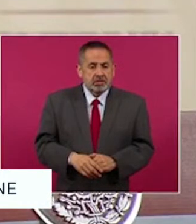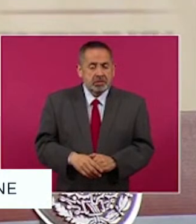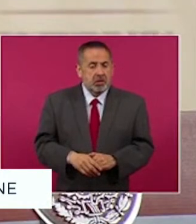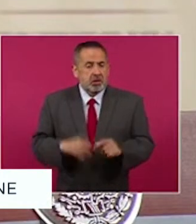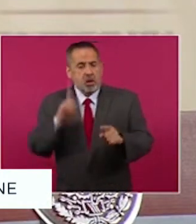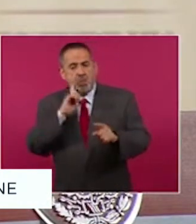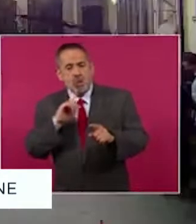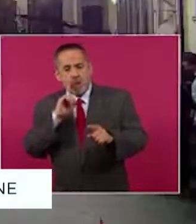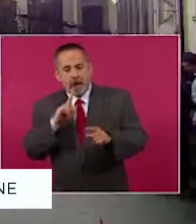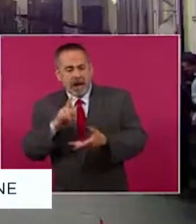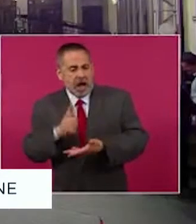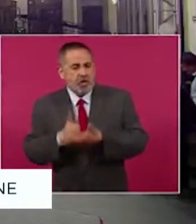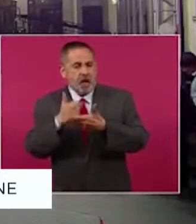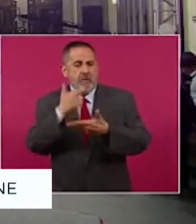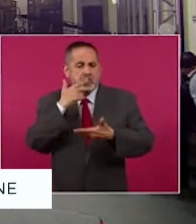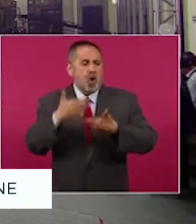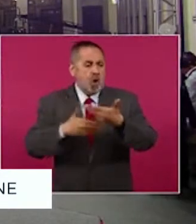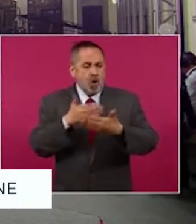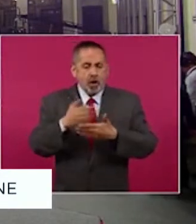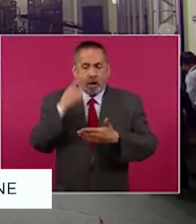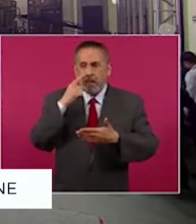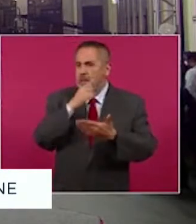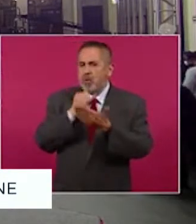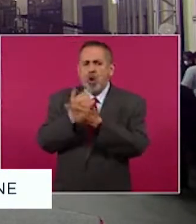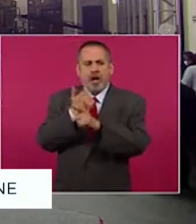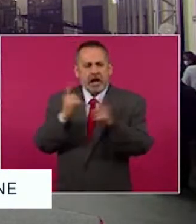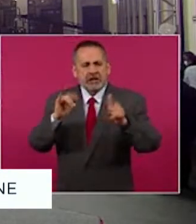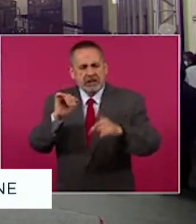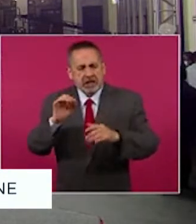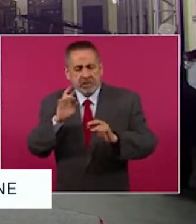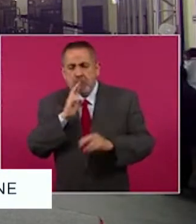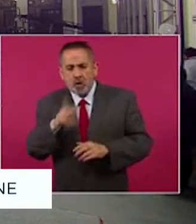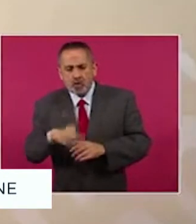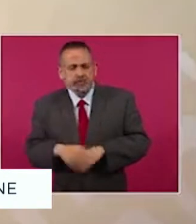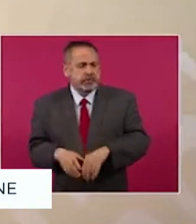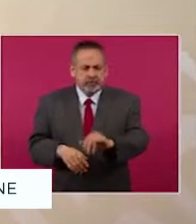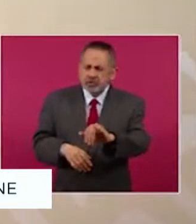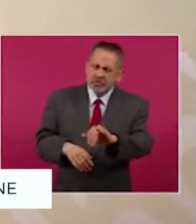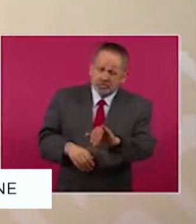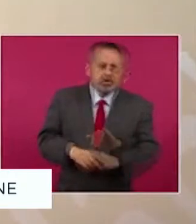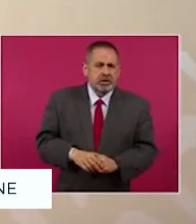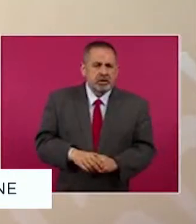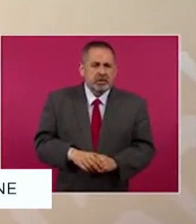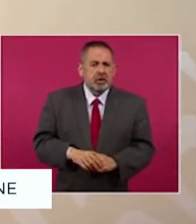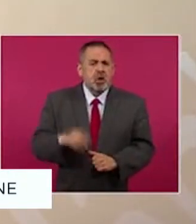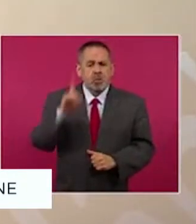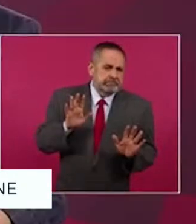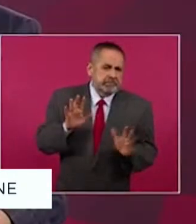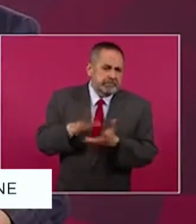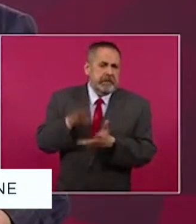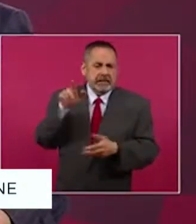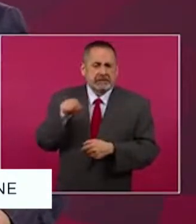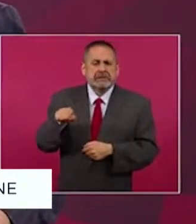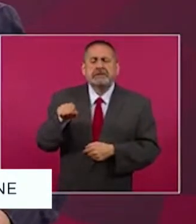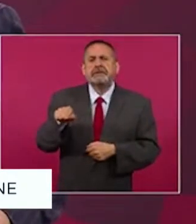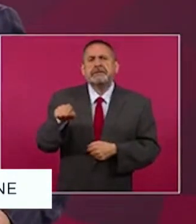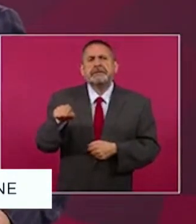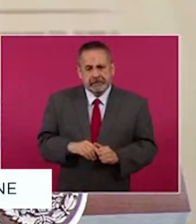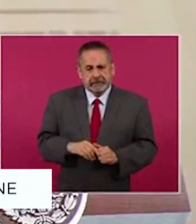mujer garantiza mejor la democracia? Sí, las mujeres suelen ser